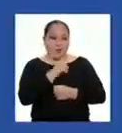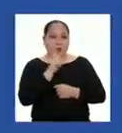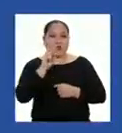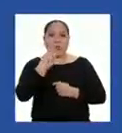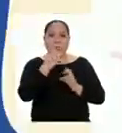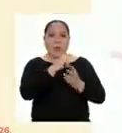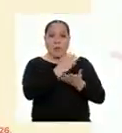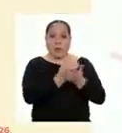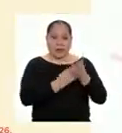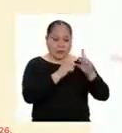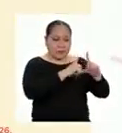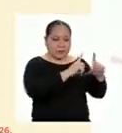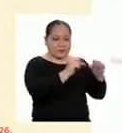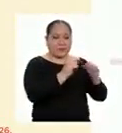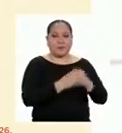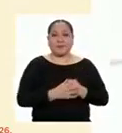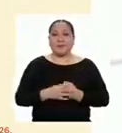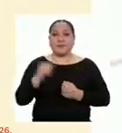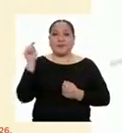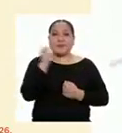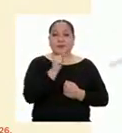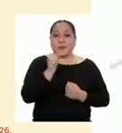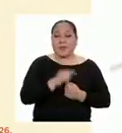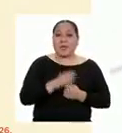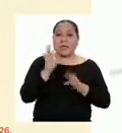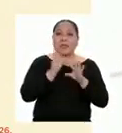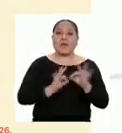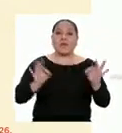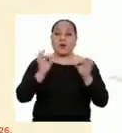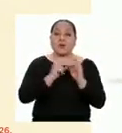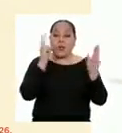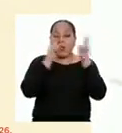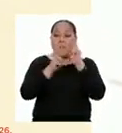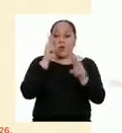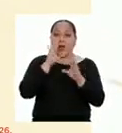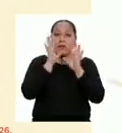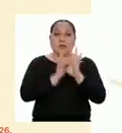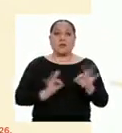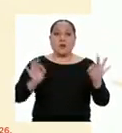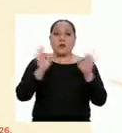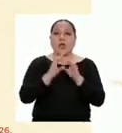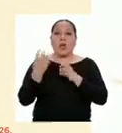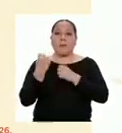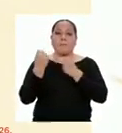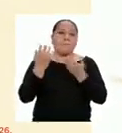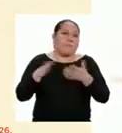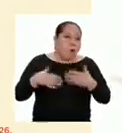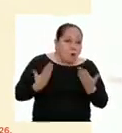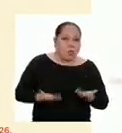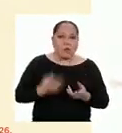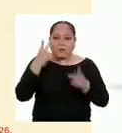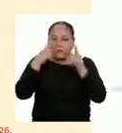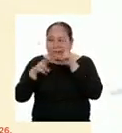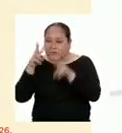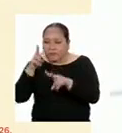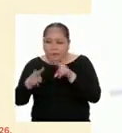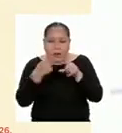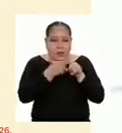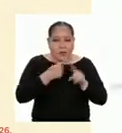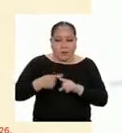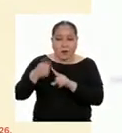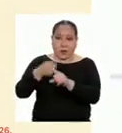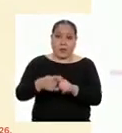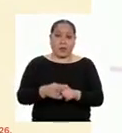texto. Ahí va. En ese sentido, es muy importante destacar como importante el poder tomar perspectiva, es decir,